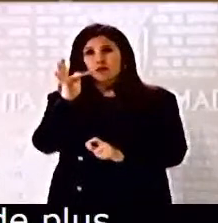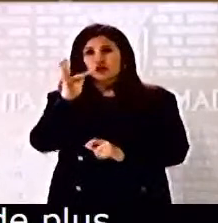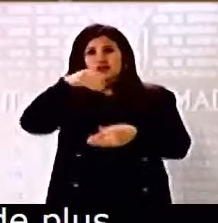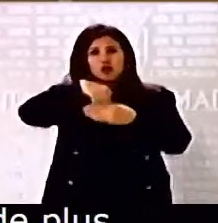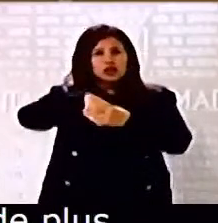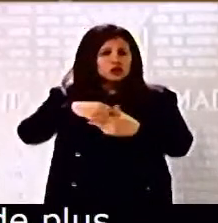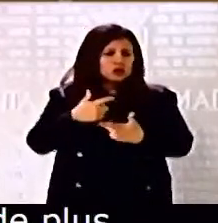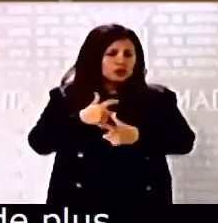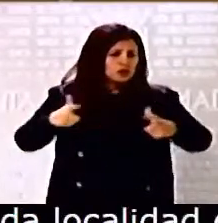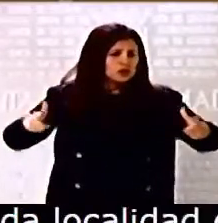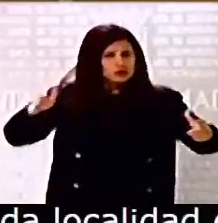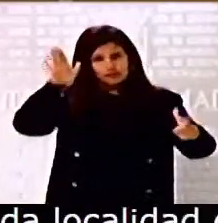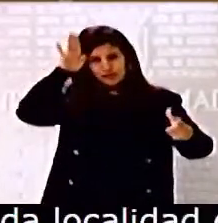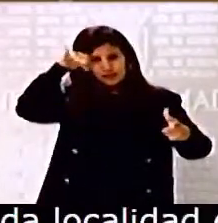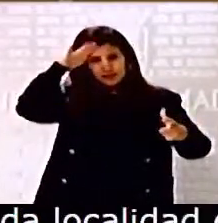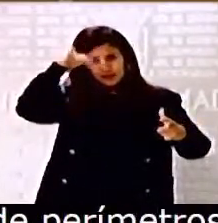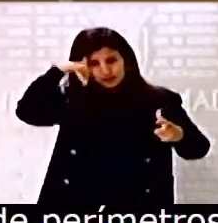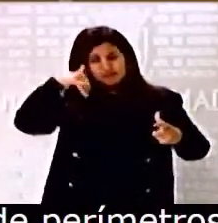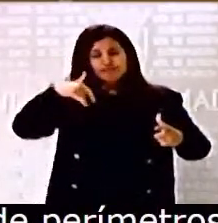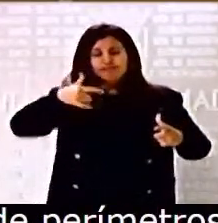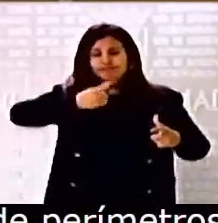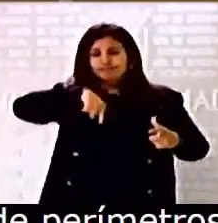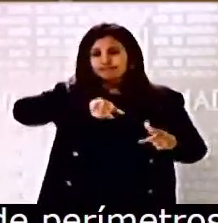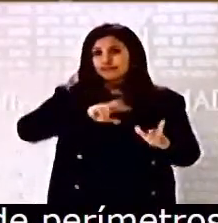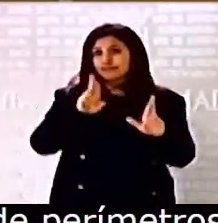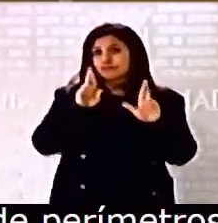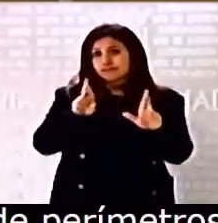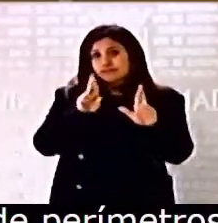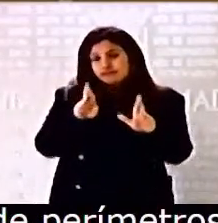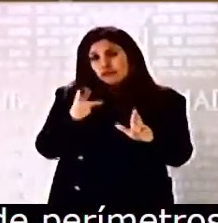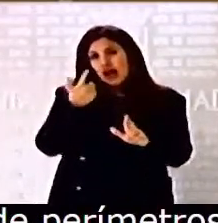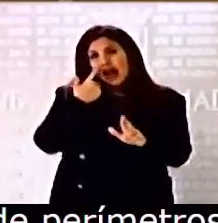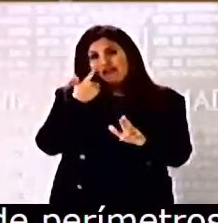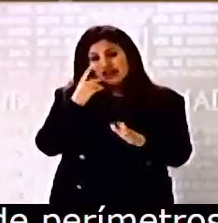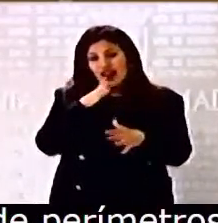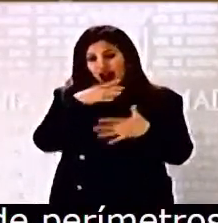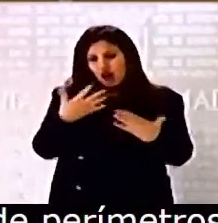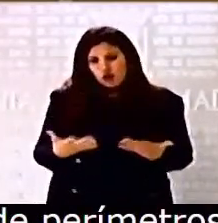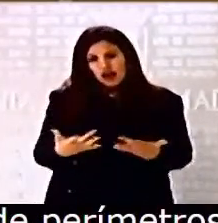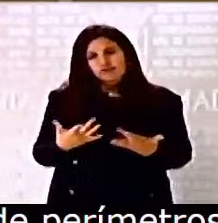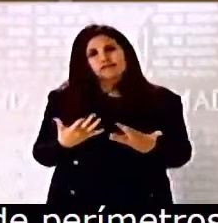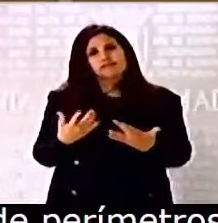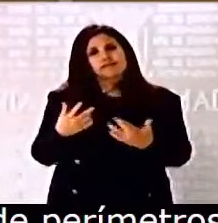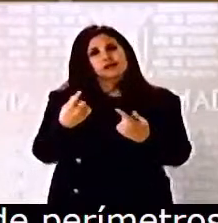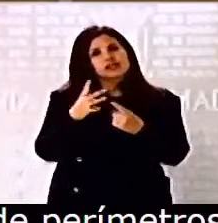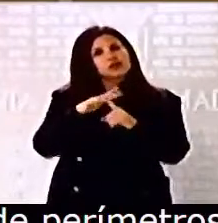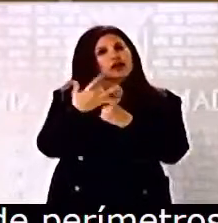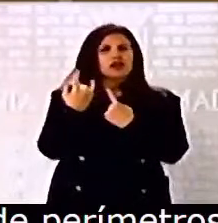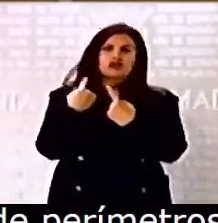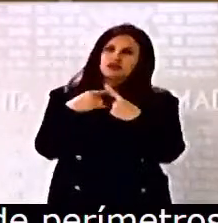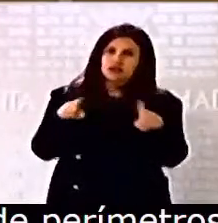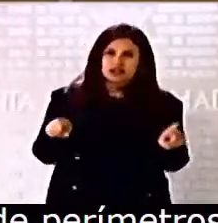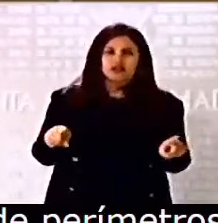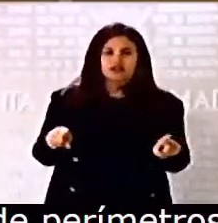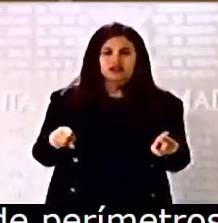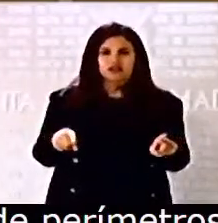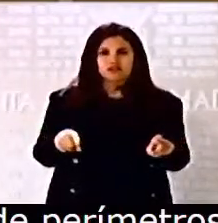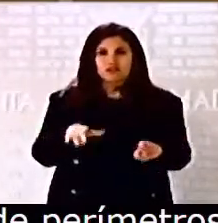municipio se alcanzó y que esperamos que en esta ocasión no sea necesario, porque entiendo